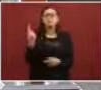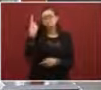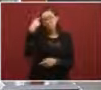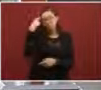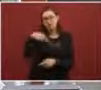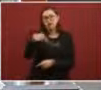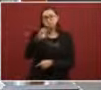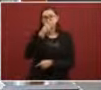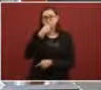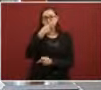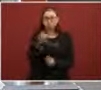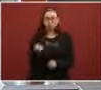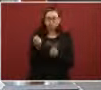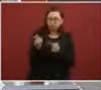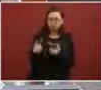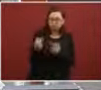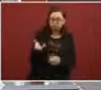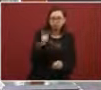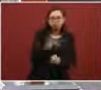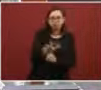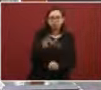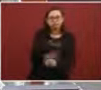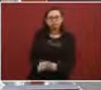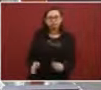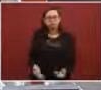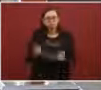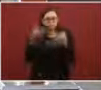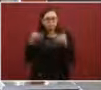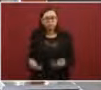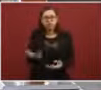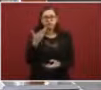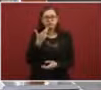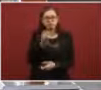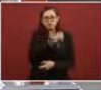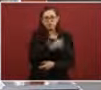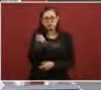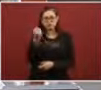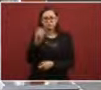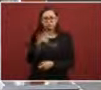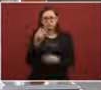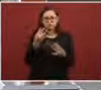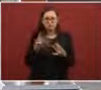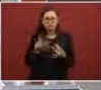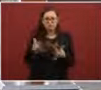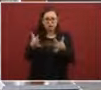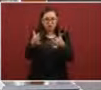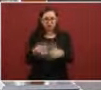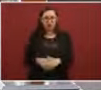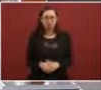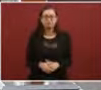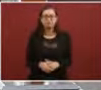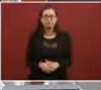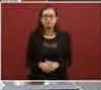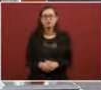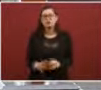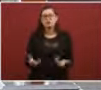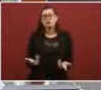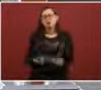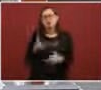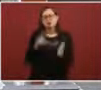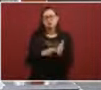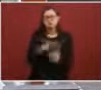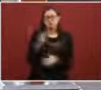medicamentos con la mayor calidad y efectividad. Por el segundo semestre de 2019